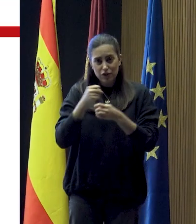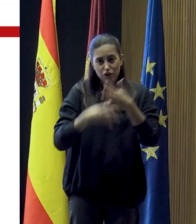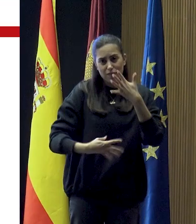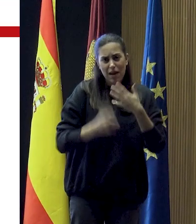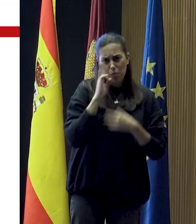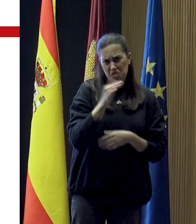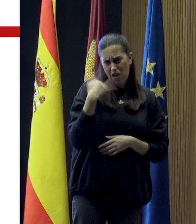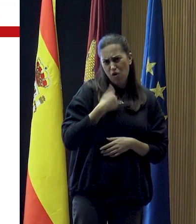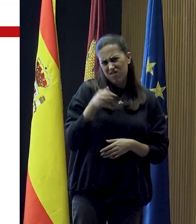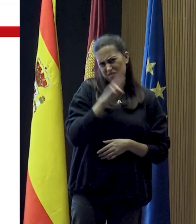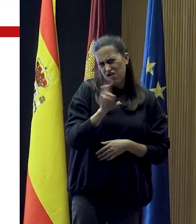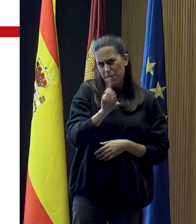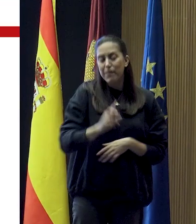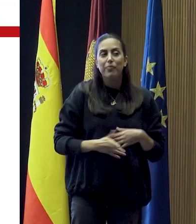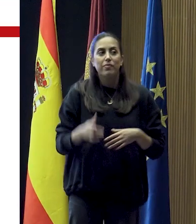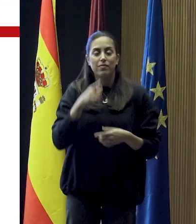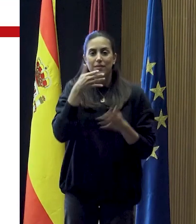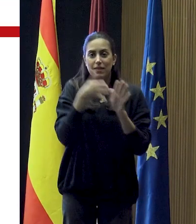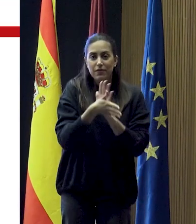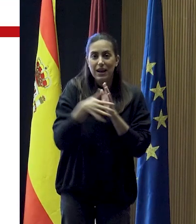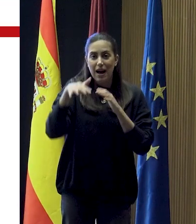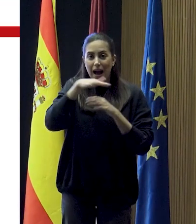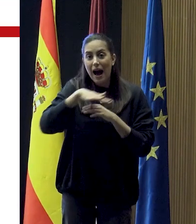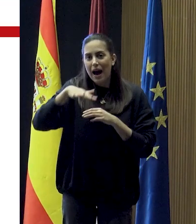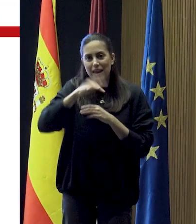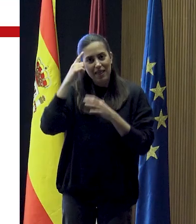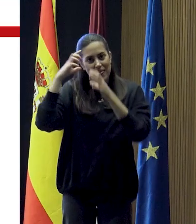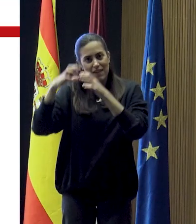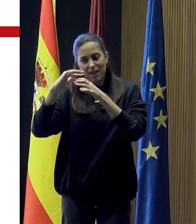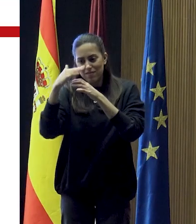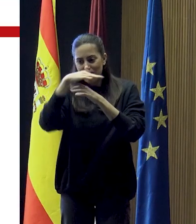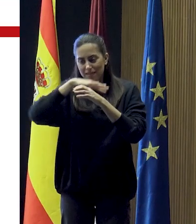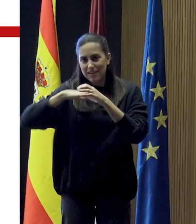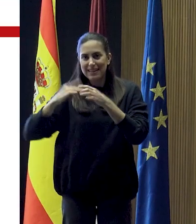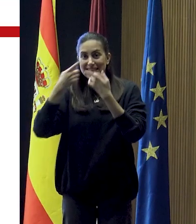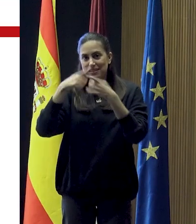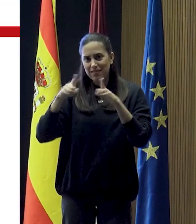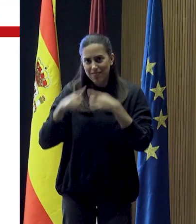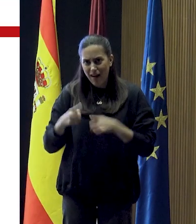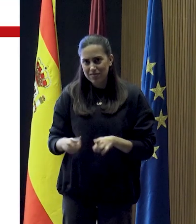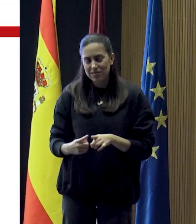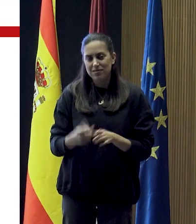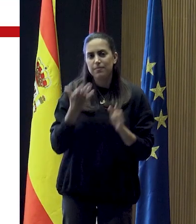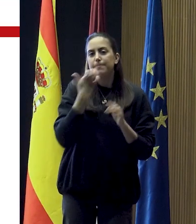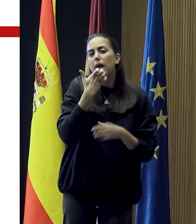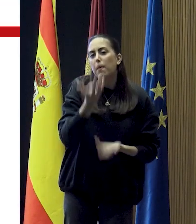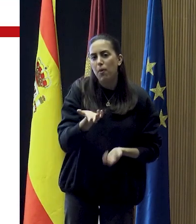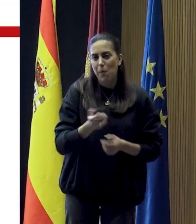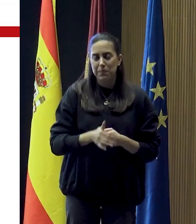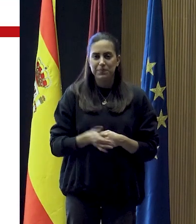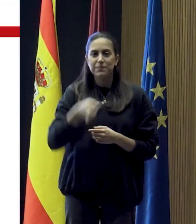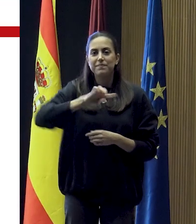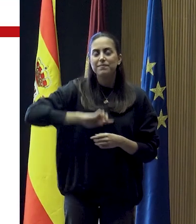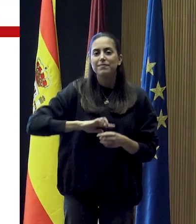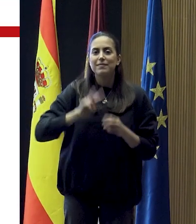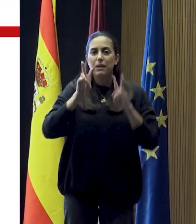repetir, ya son distintas las áreas cerebrales que están implicadas, ¿vale? Entonces, por ejemplo, si estamos hablando de